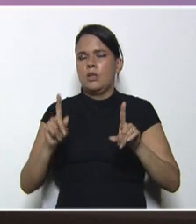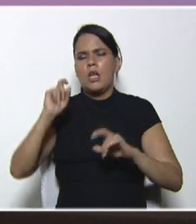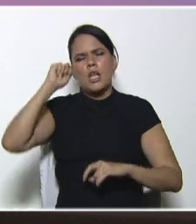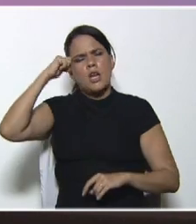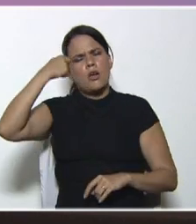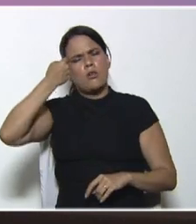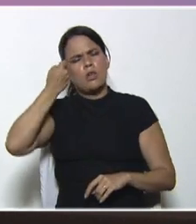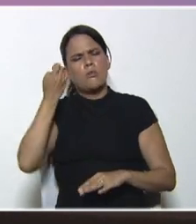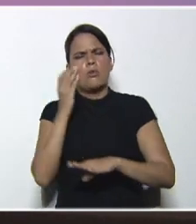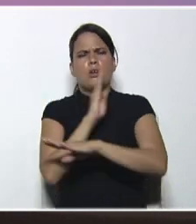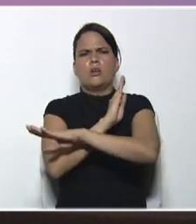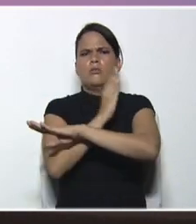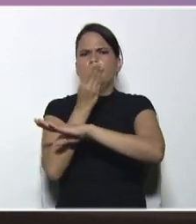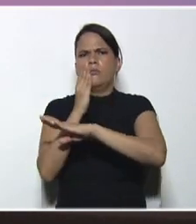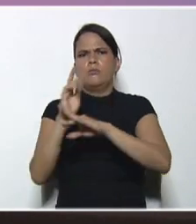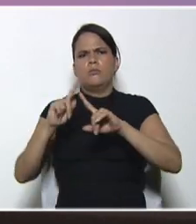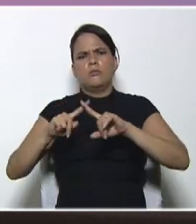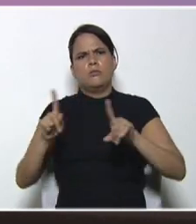la biodiversidad?